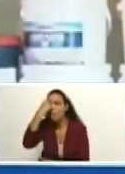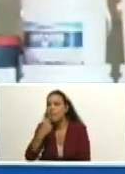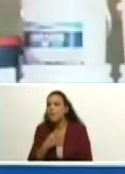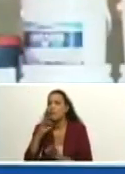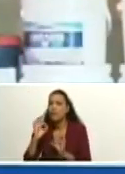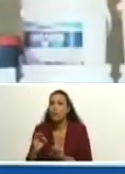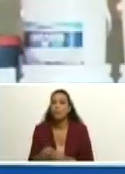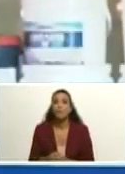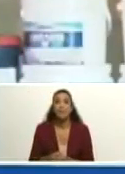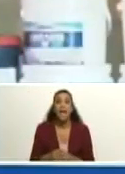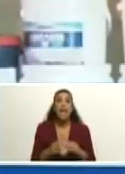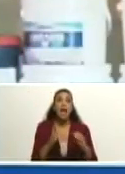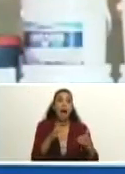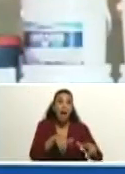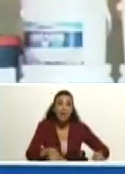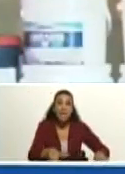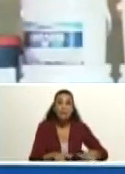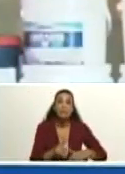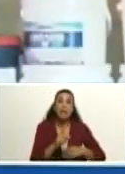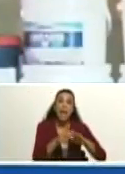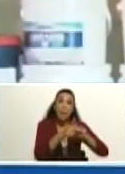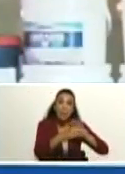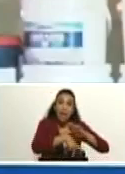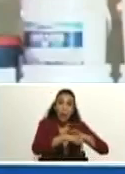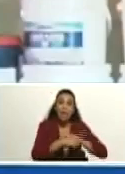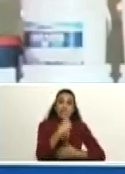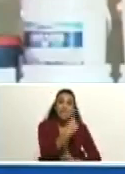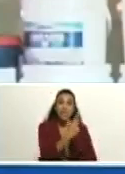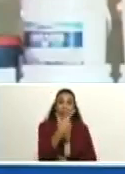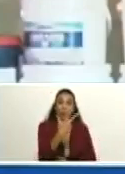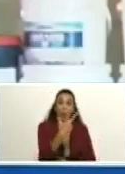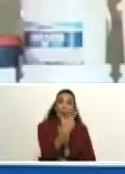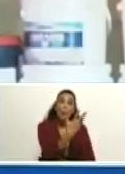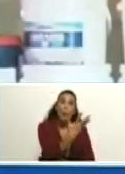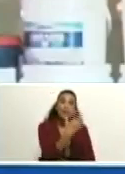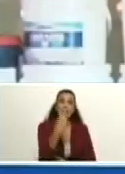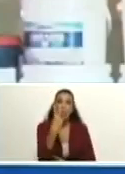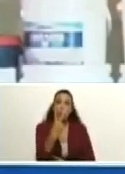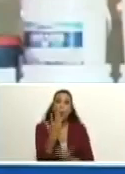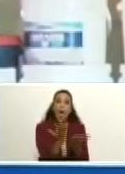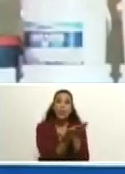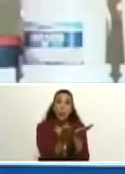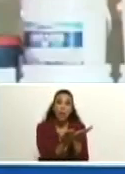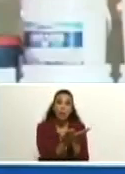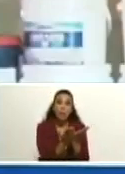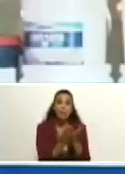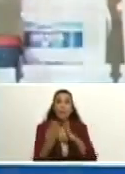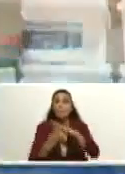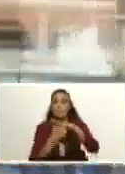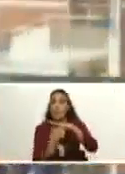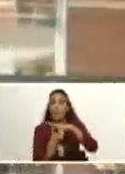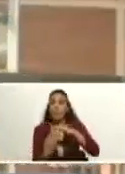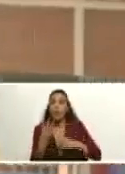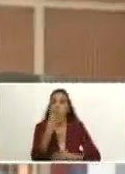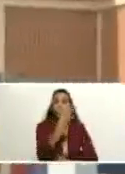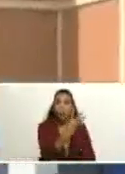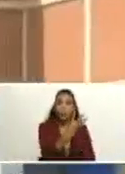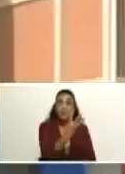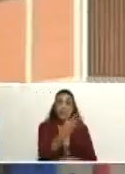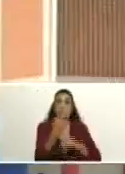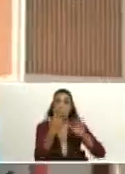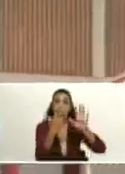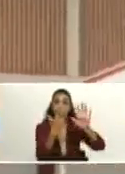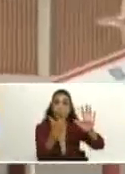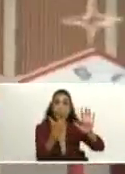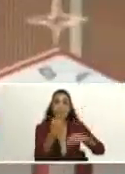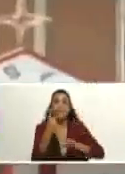la educación inicial tenemos 152 estudiantes, en la educación primaria